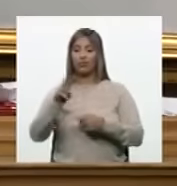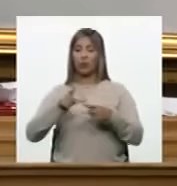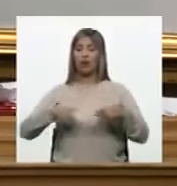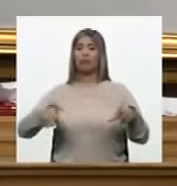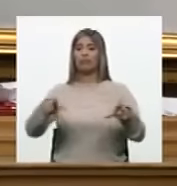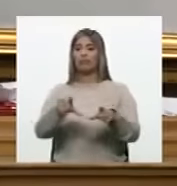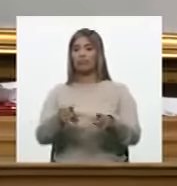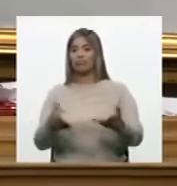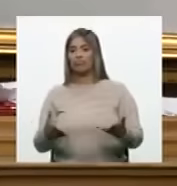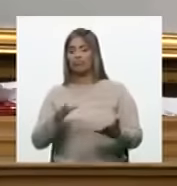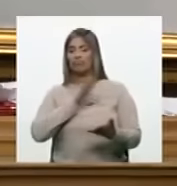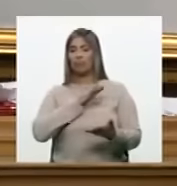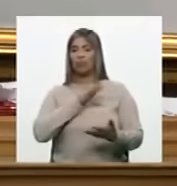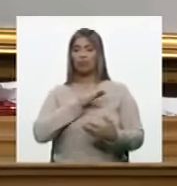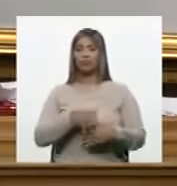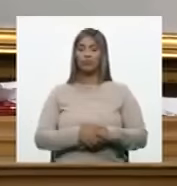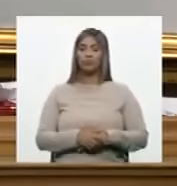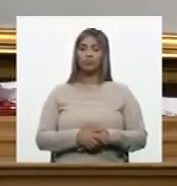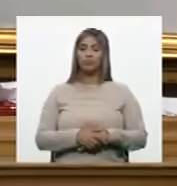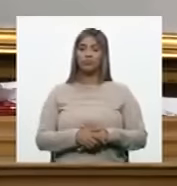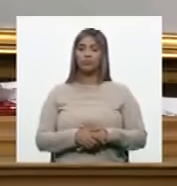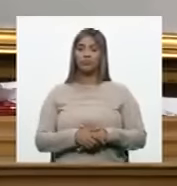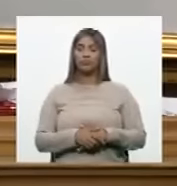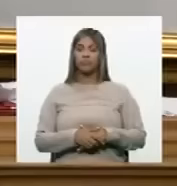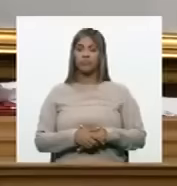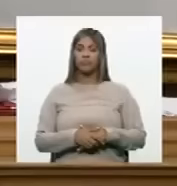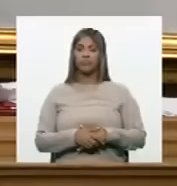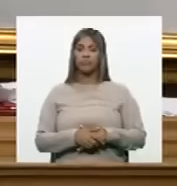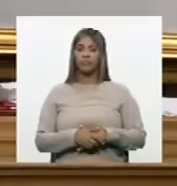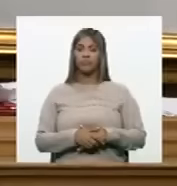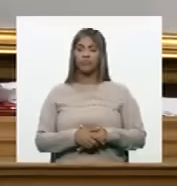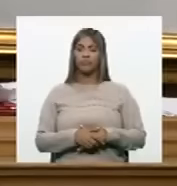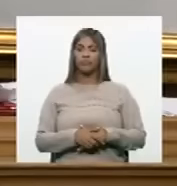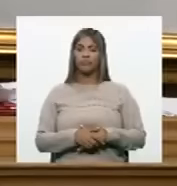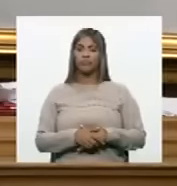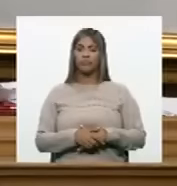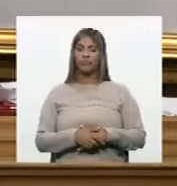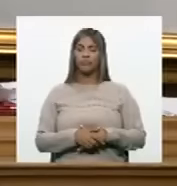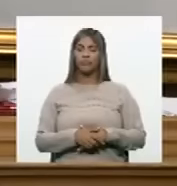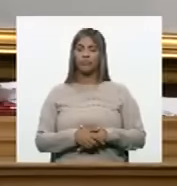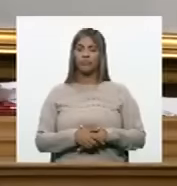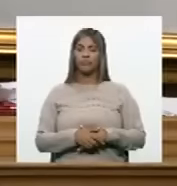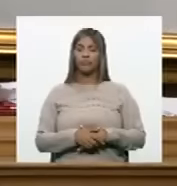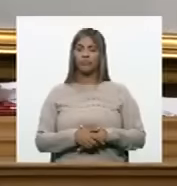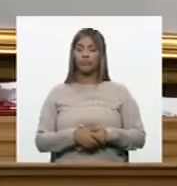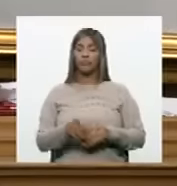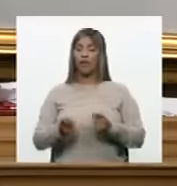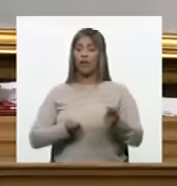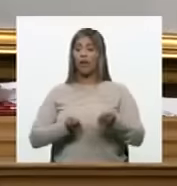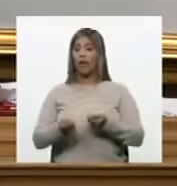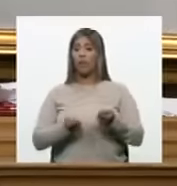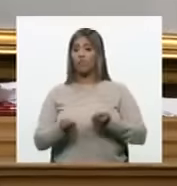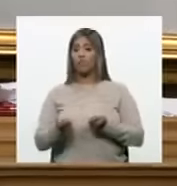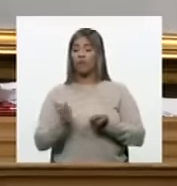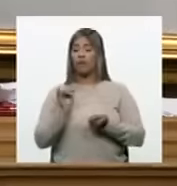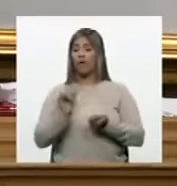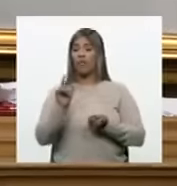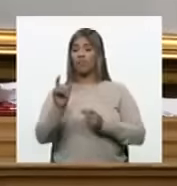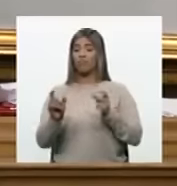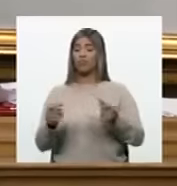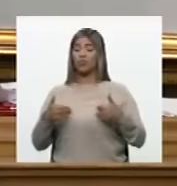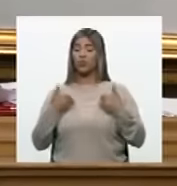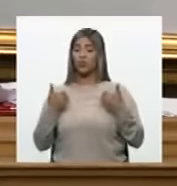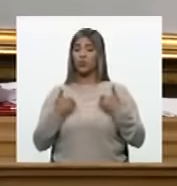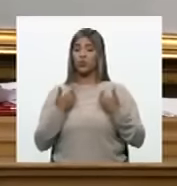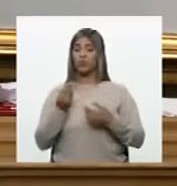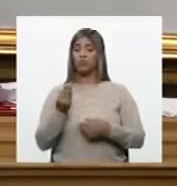territorio, a la nación, a nuestro Estado-nación, a nuestra economía y a nuestra gente.